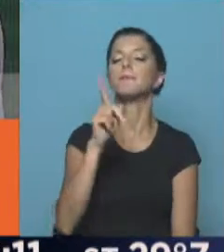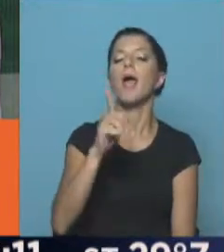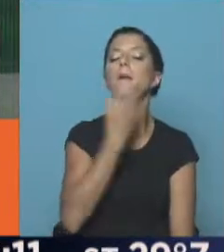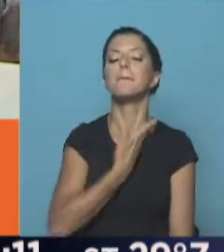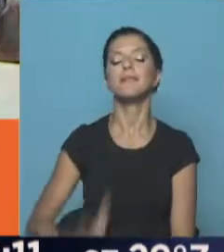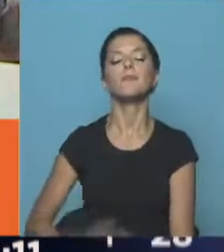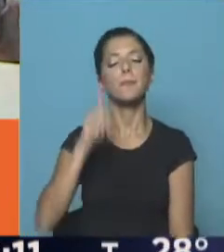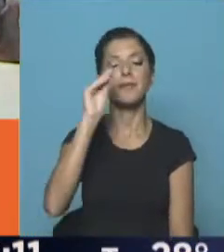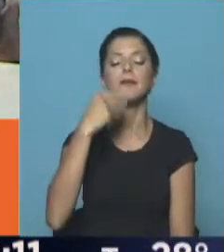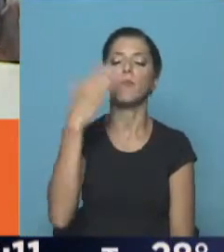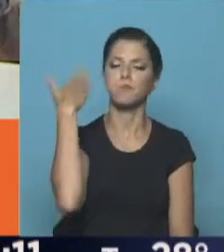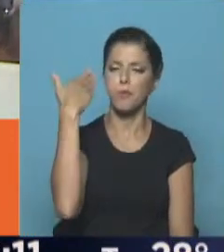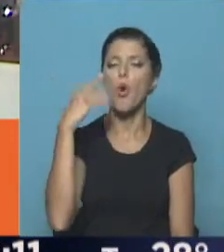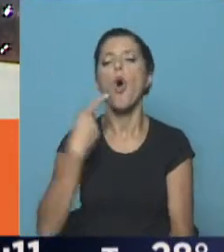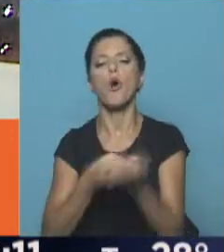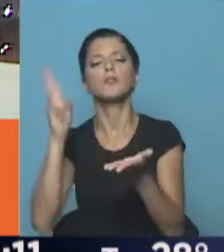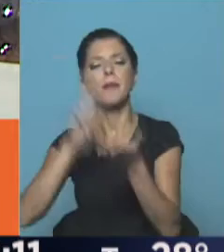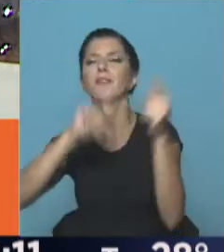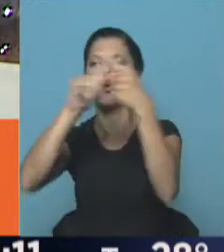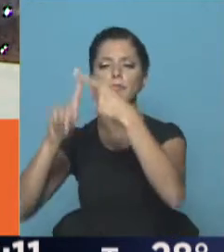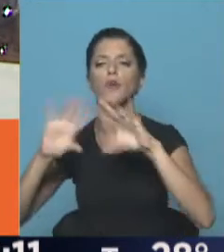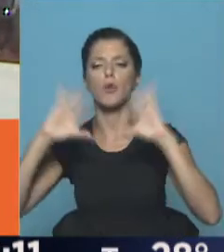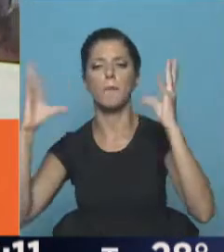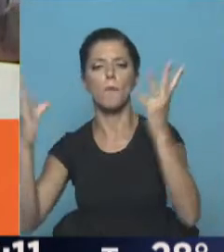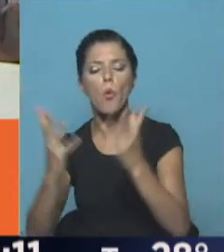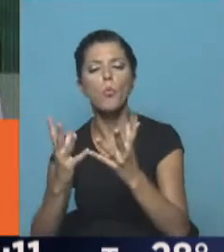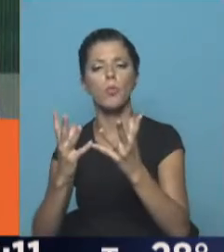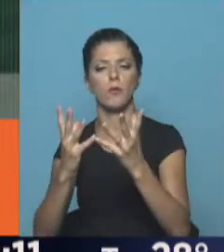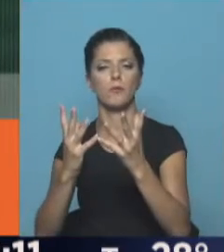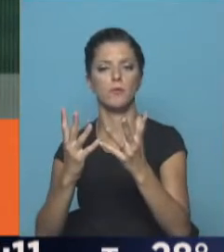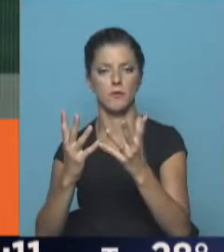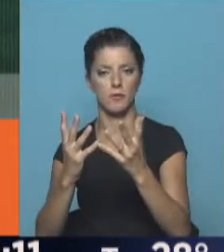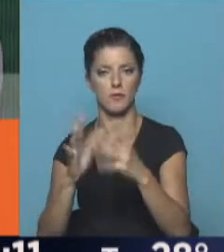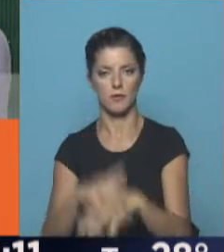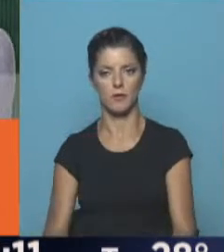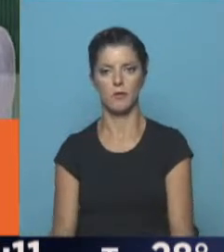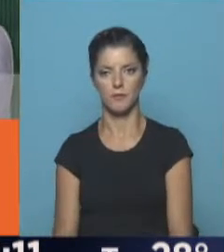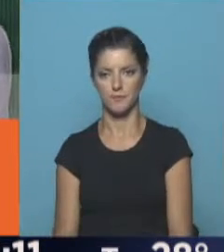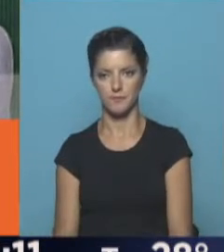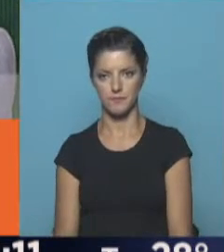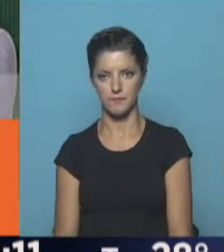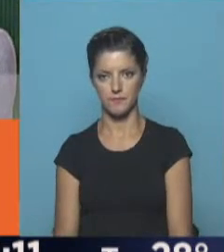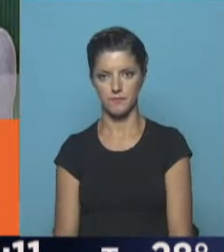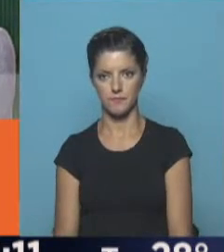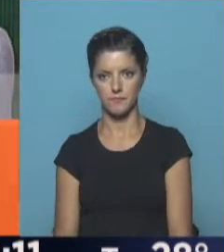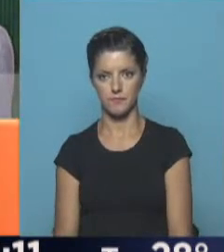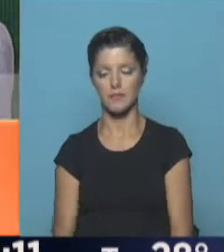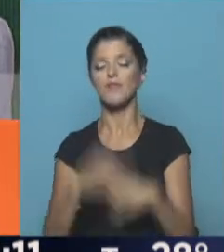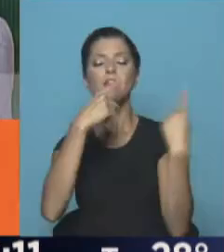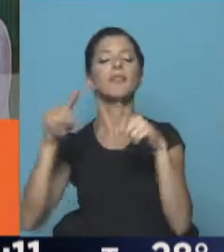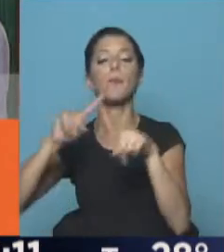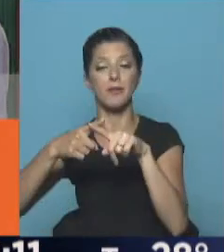bueno volvamos al mundo salgamos del eje bolivariano que había sido la diplomacia de los gobiernos del partido trabajadores